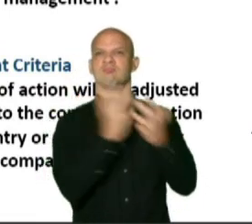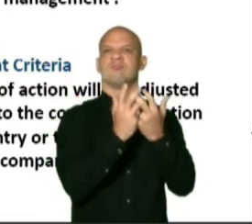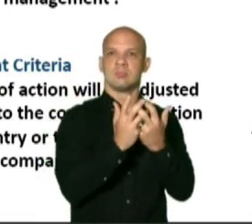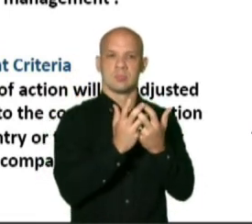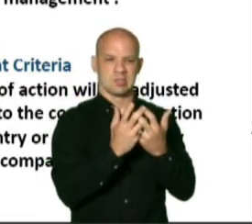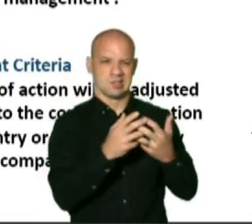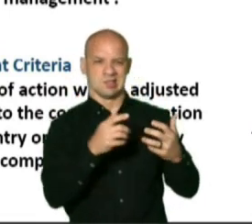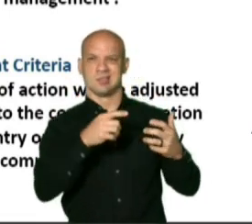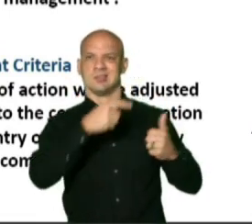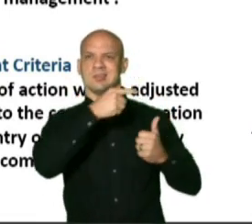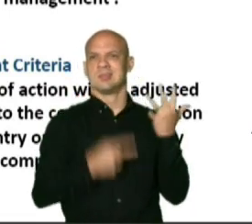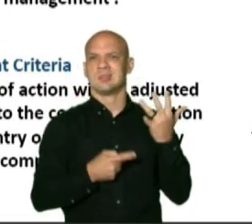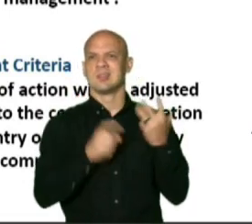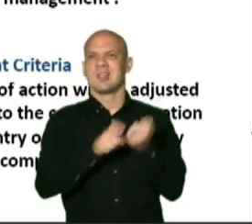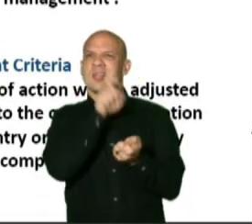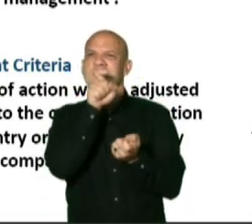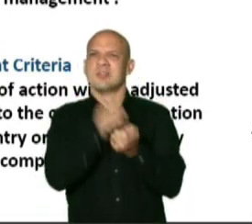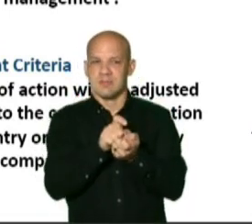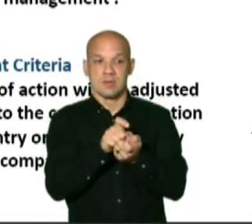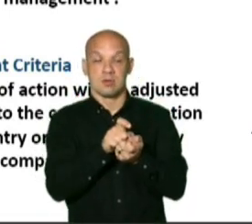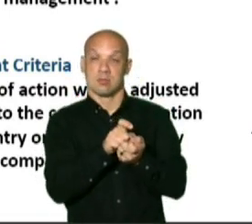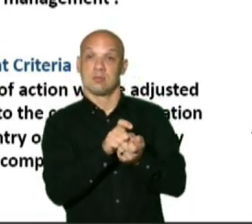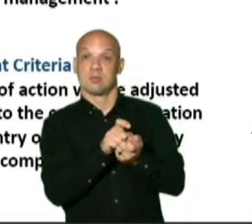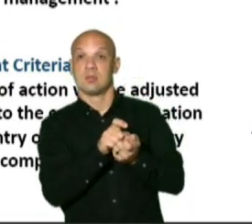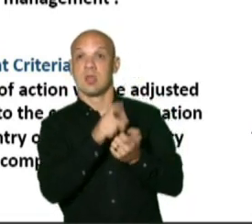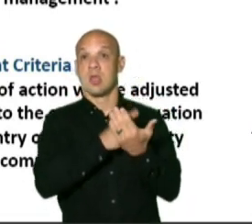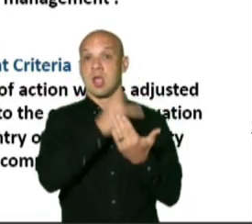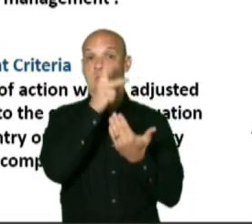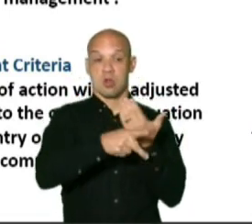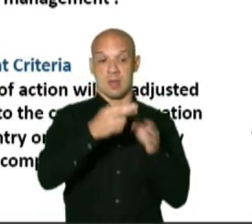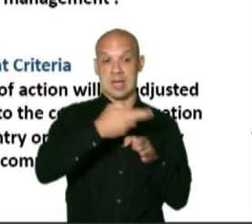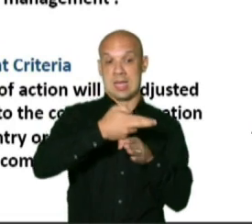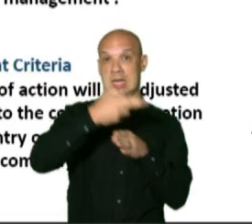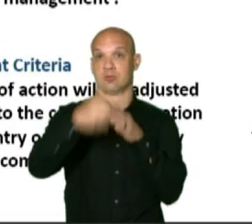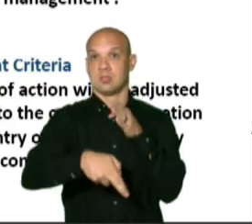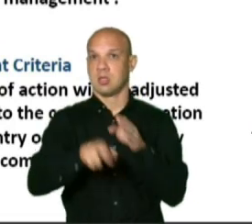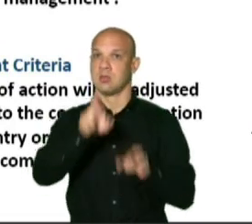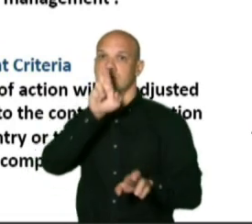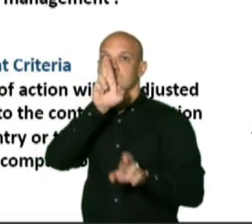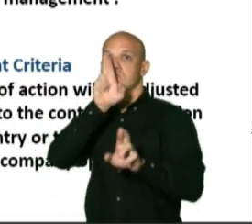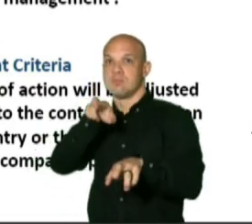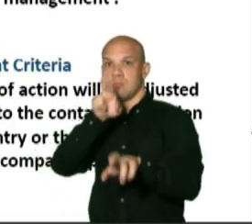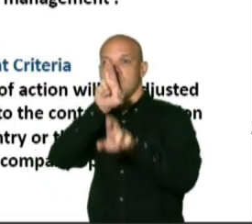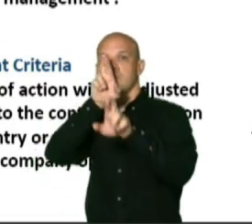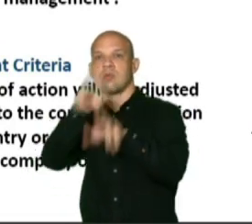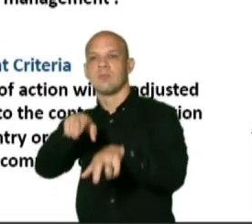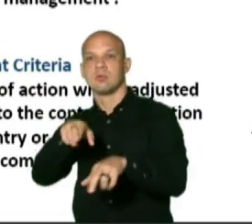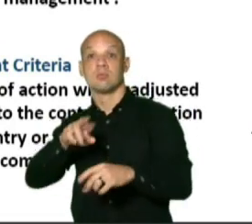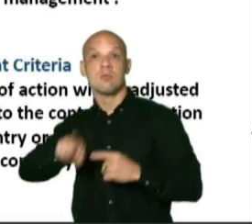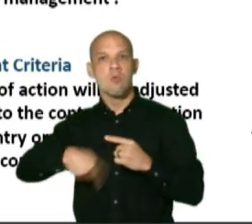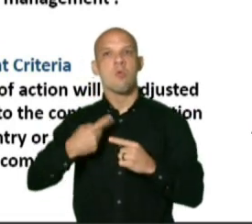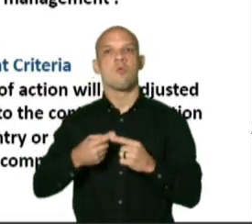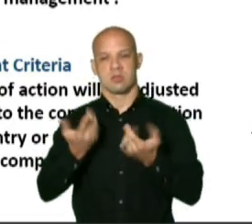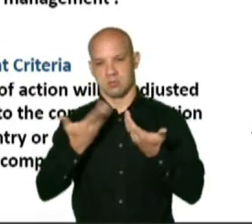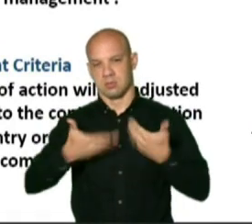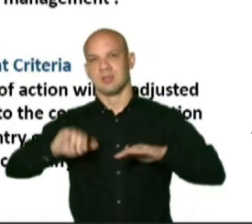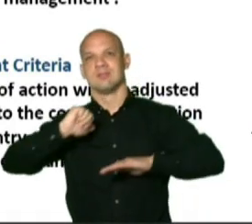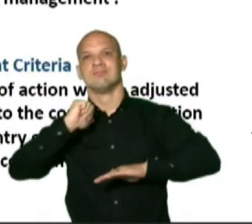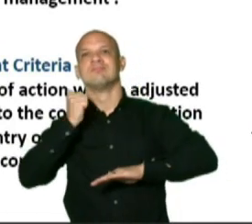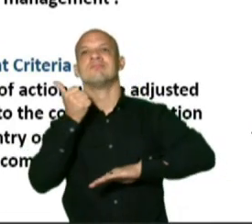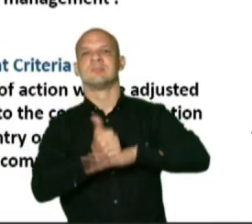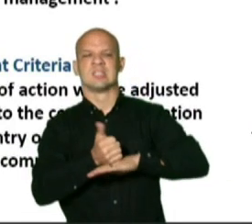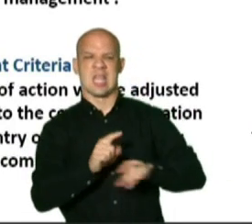específicos y van a reportar los resultados de este programa con una frecuencia que está determinada por el nivel de